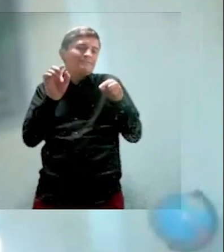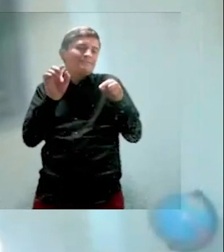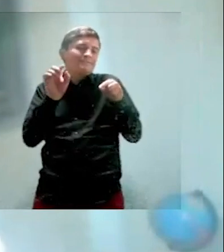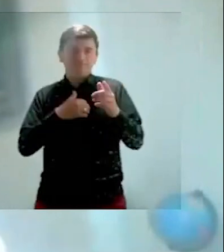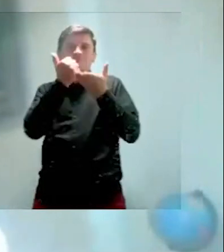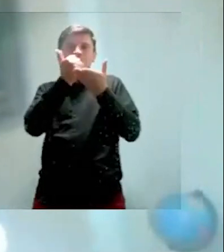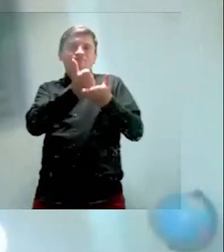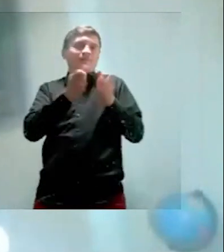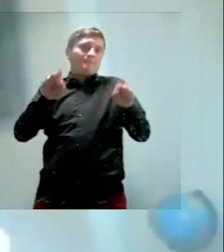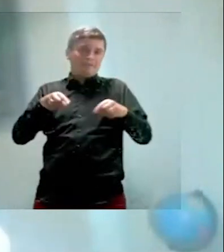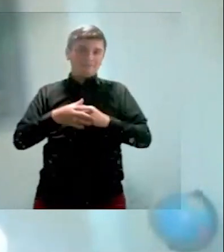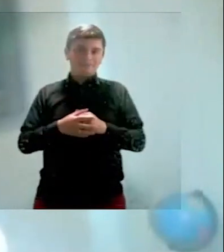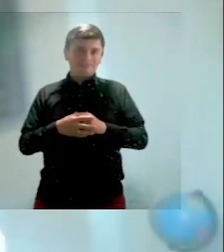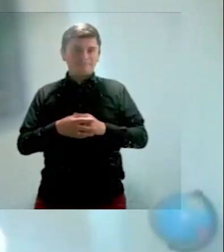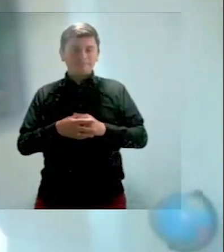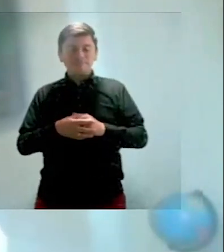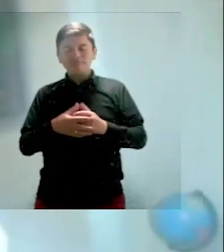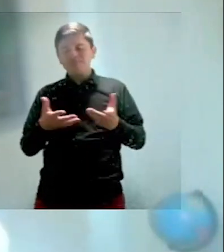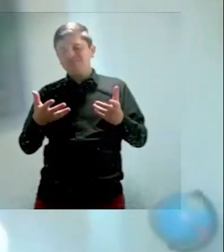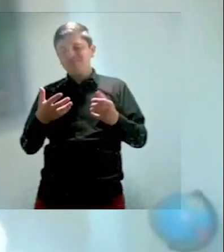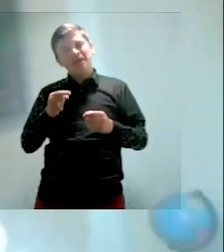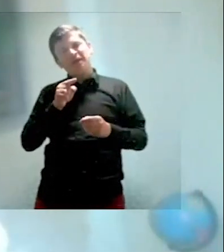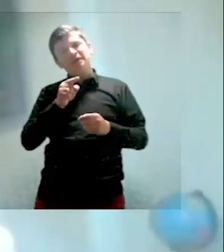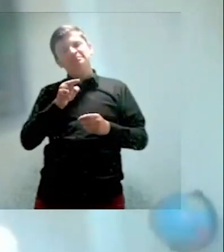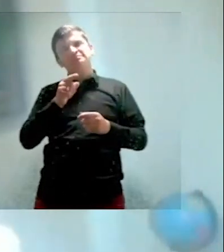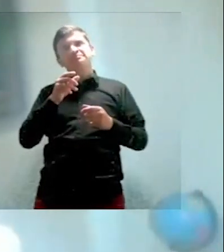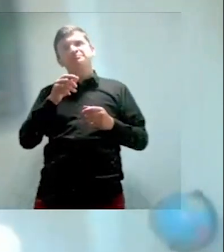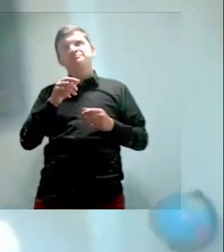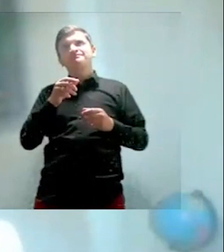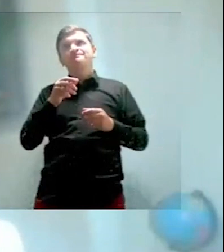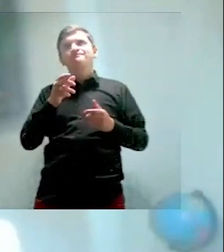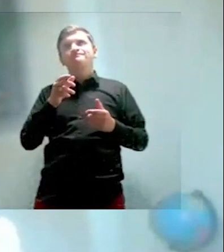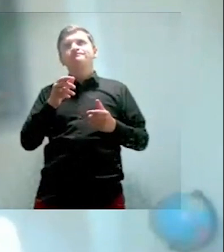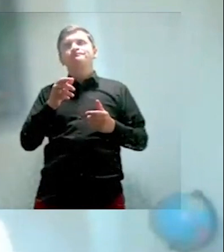mayores disidencias. En donde sí ha podido